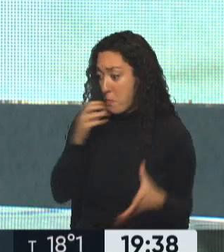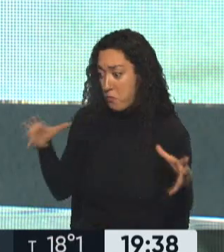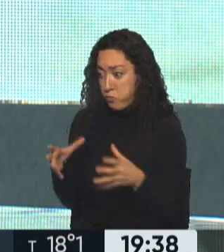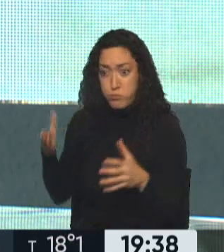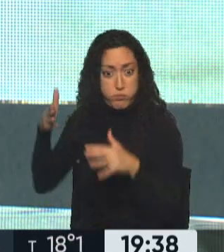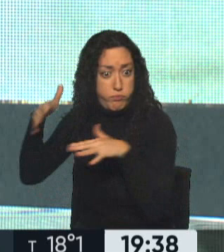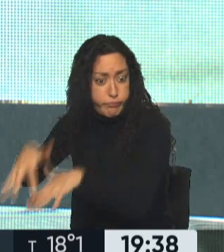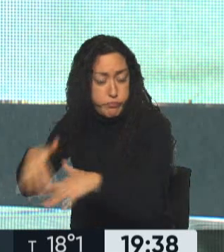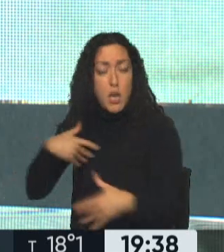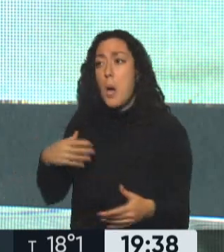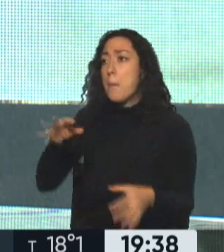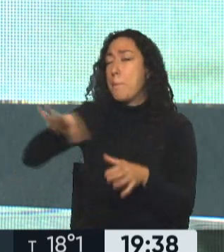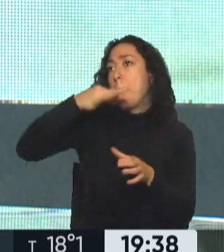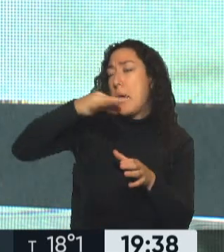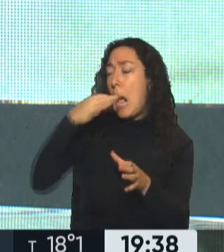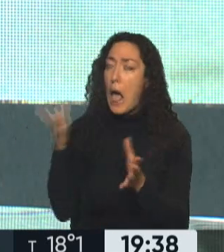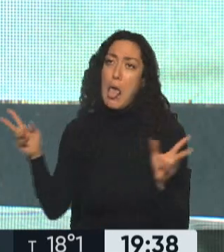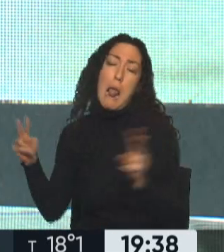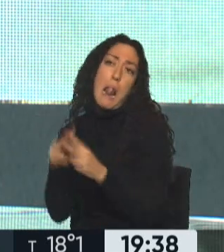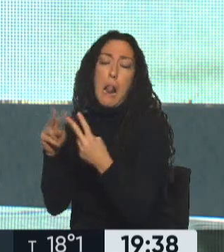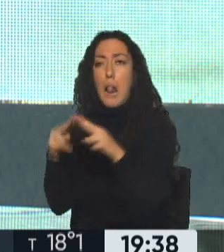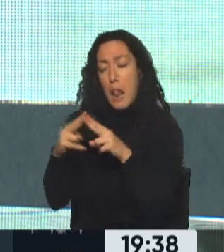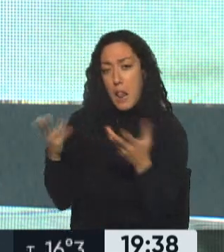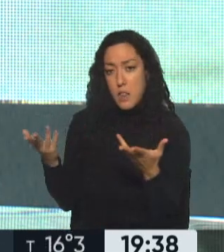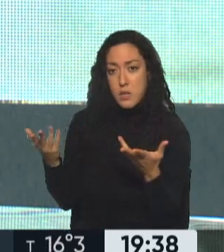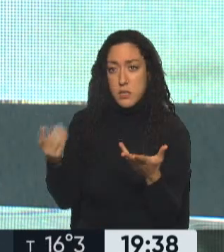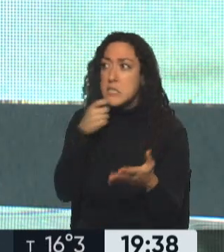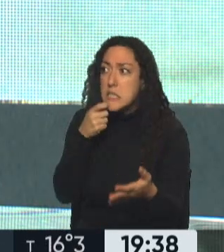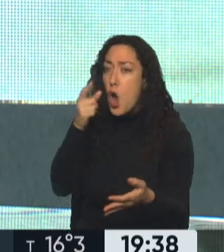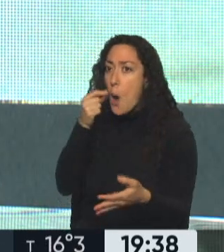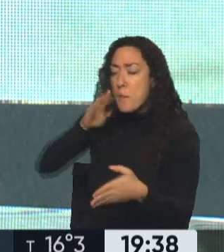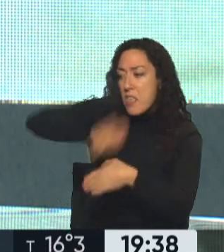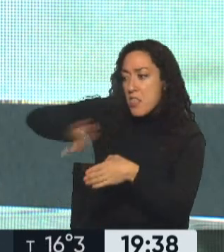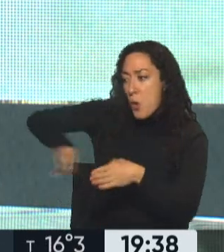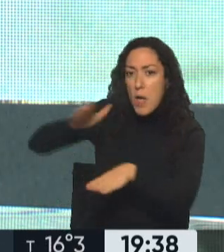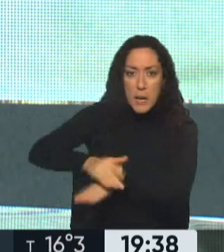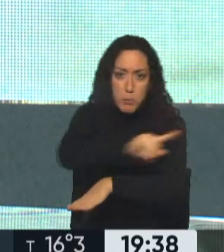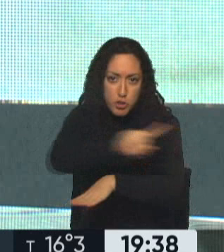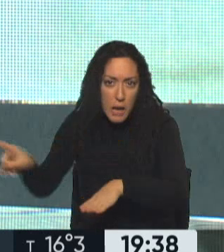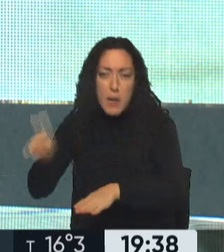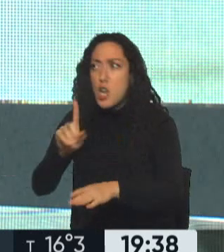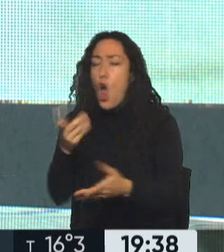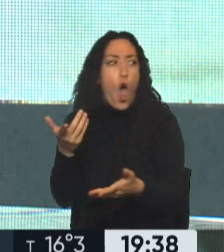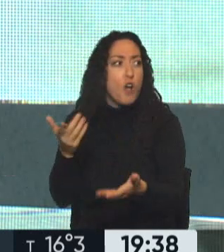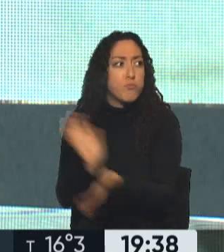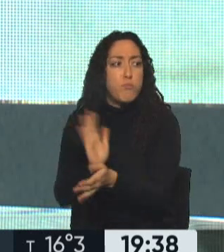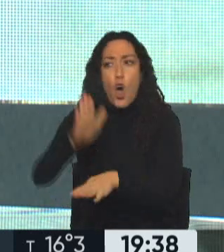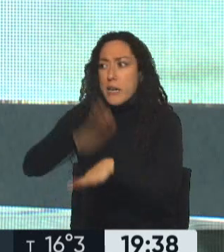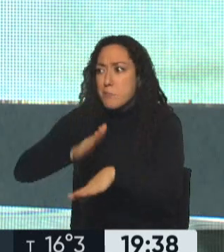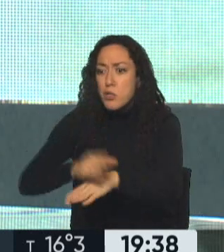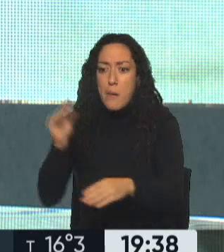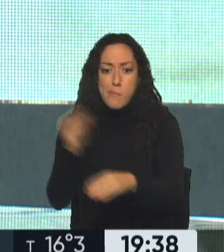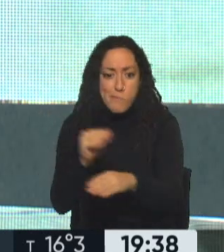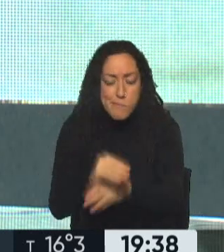se juntan a comer una picada, y si hay un deudor, hay un irresponsable que no se hace cargo ni económicamente, ni afectivamente, ni con